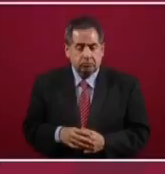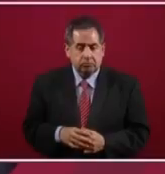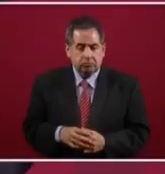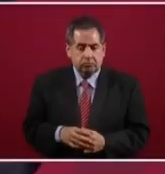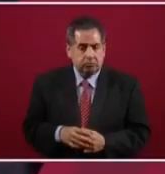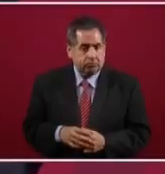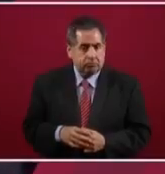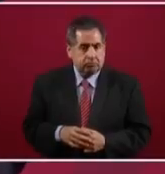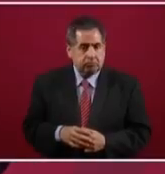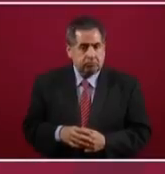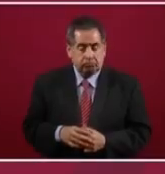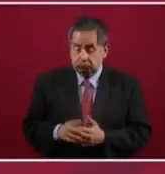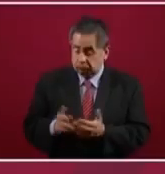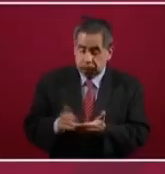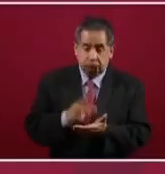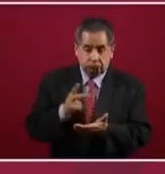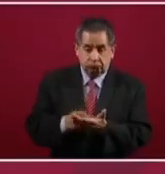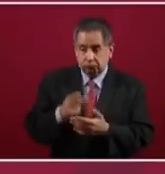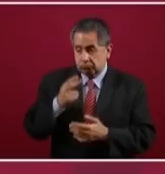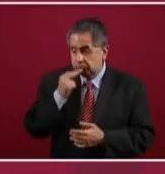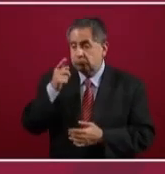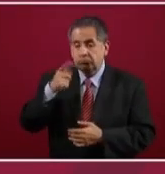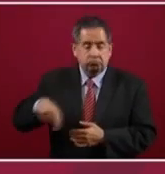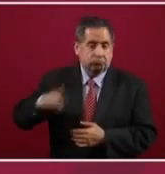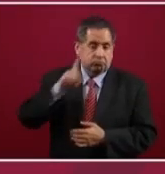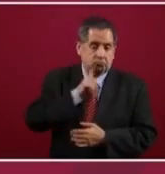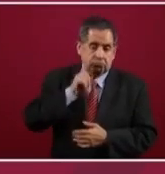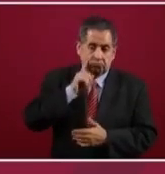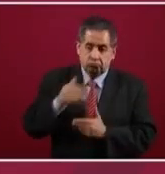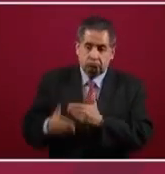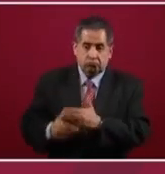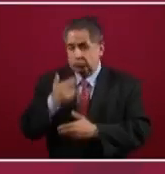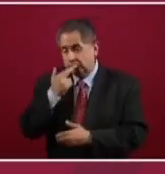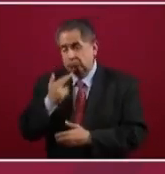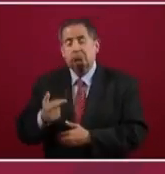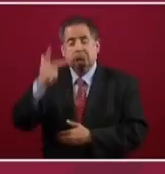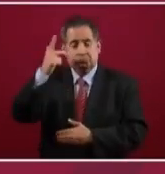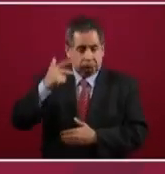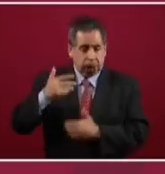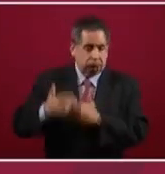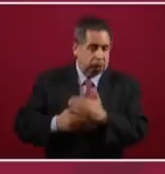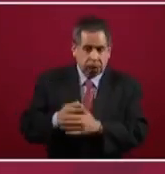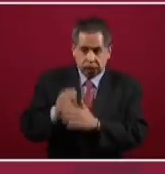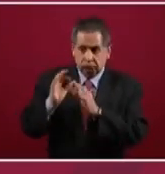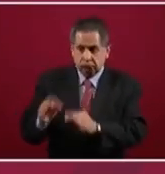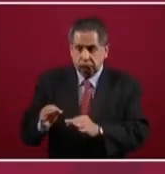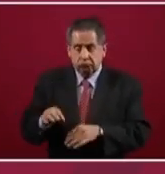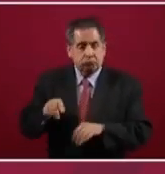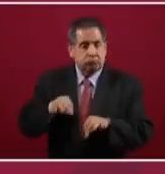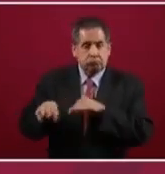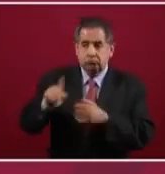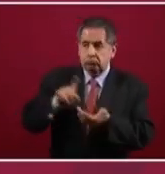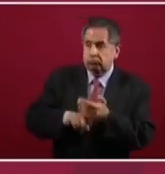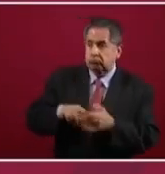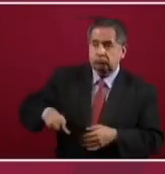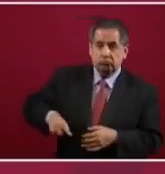muchas veces mejor el desempeño de las mujeres en la función